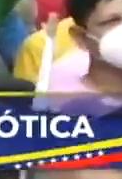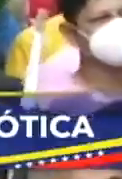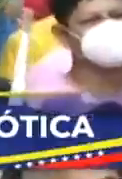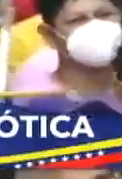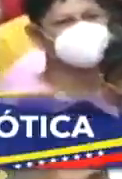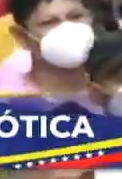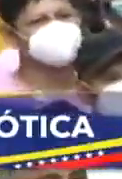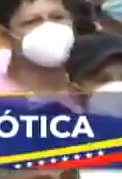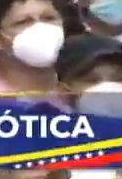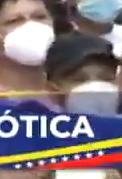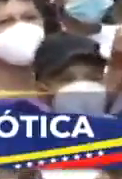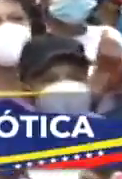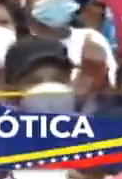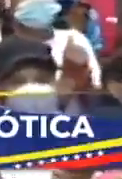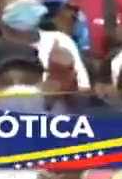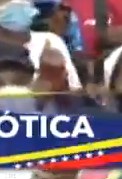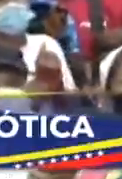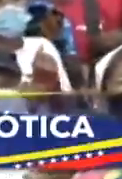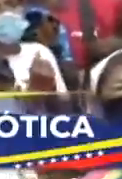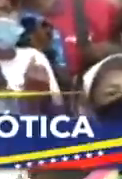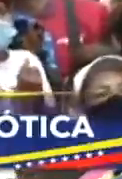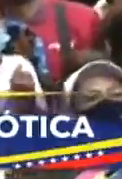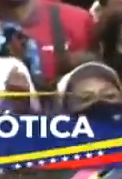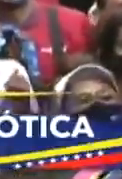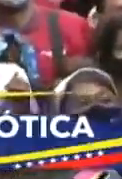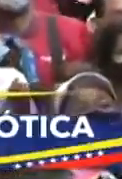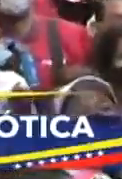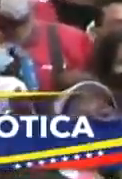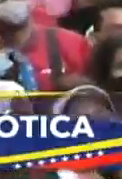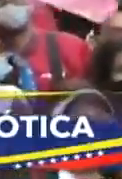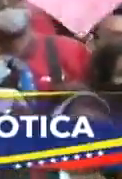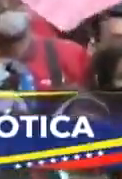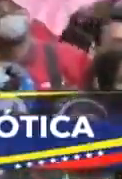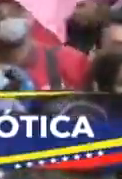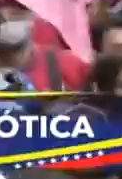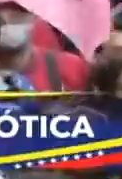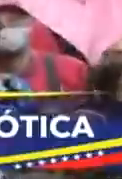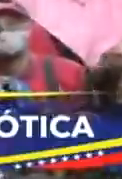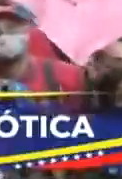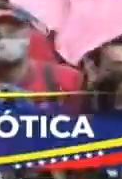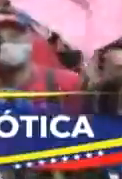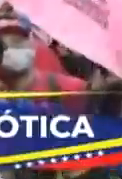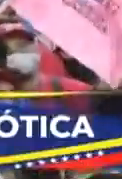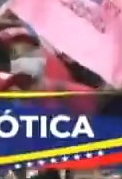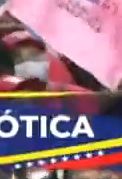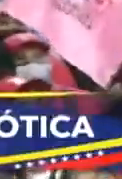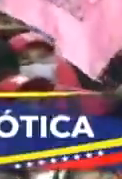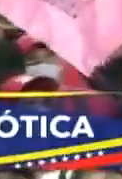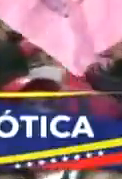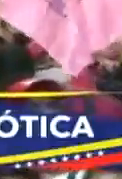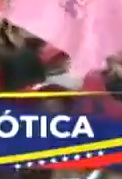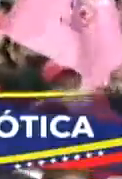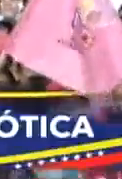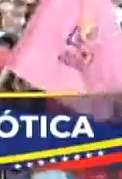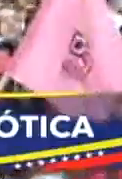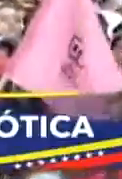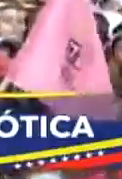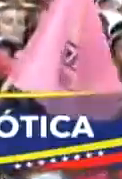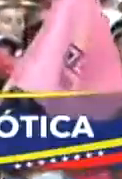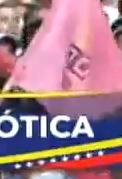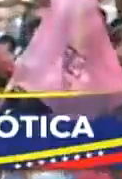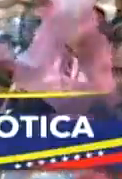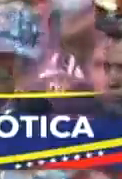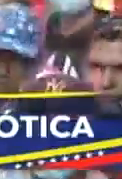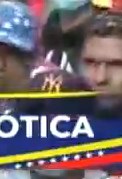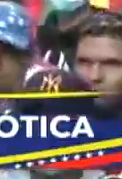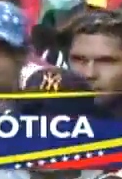se ha puesto al frente de esta gran lucha de las 3R.net, también de lo que será esta Venezuela